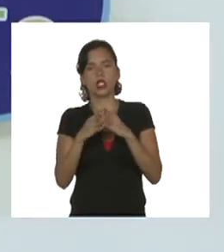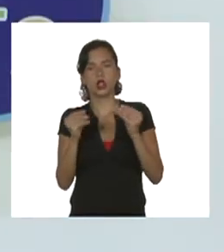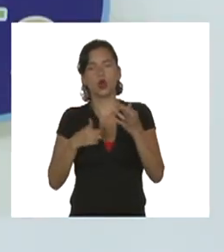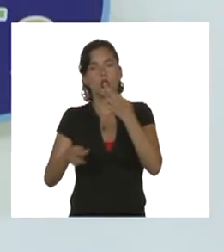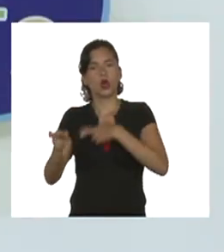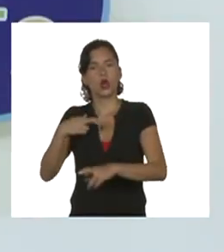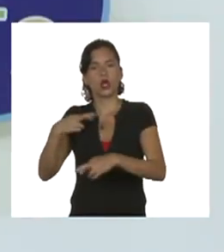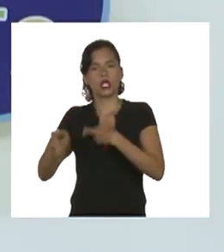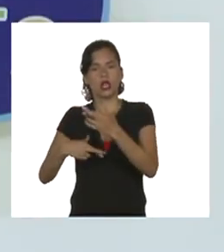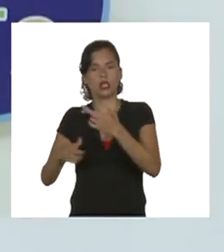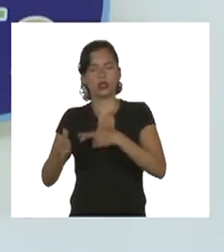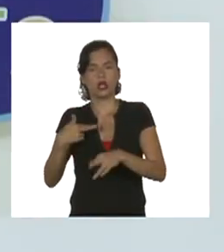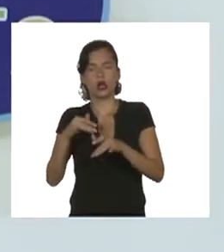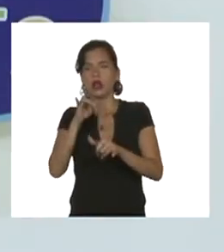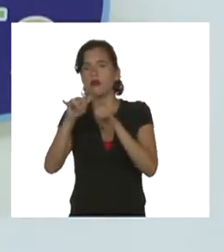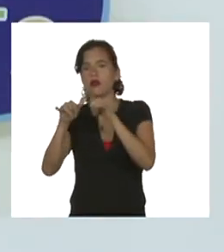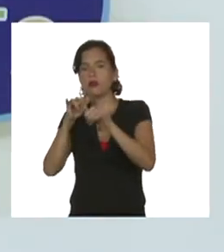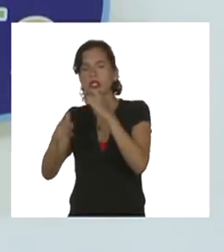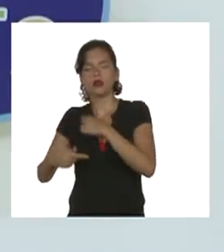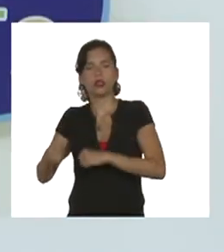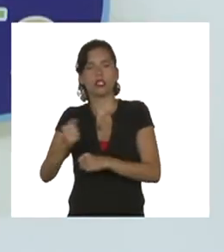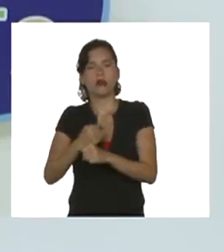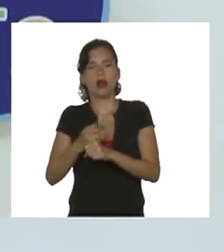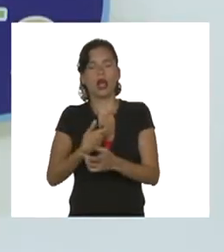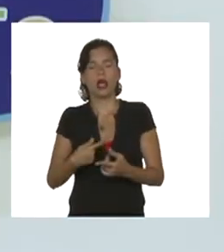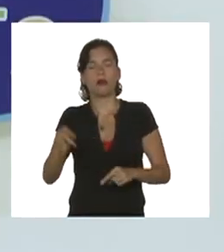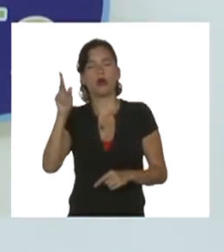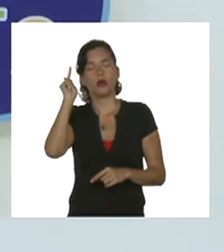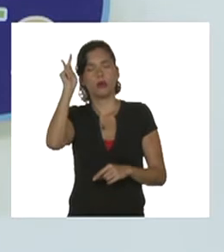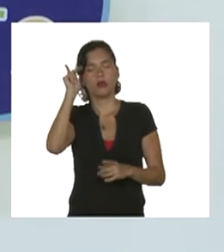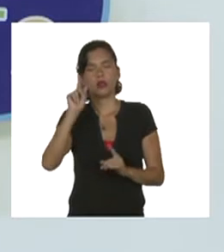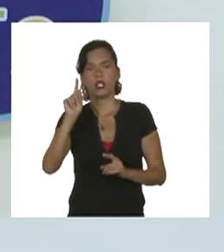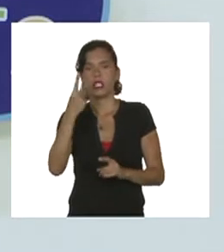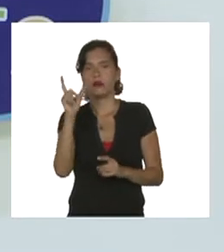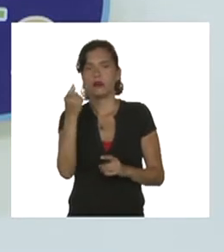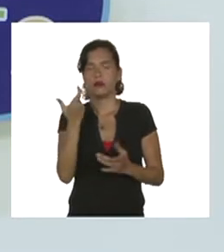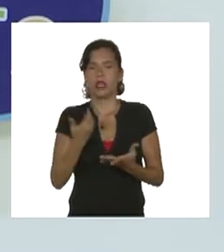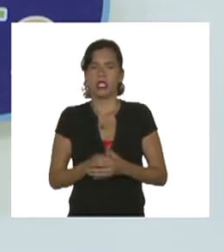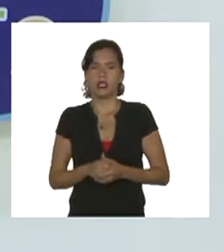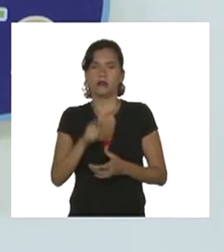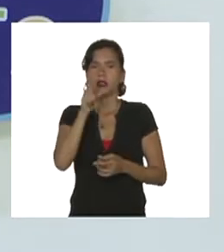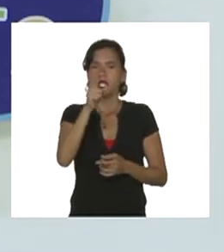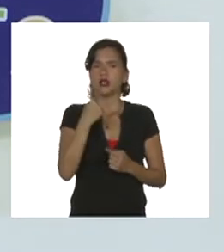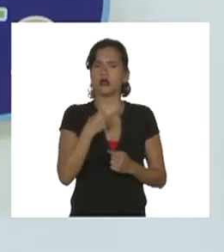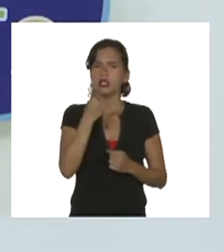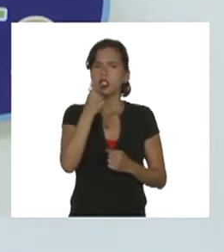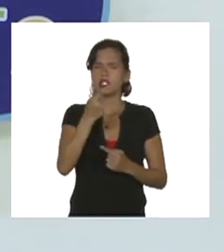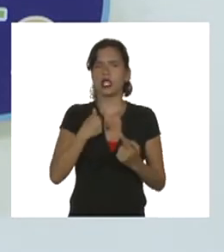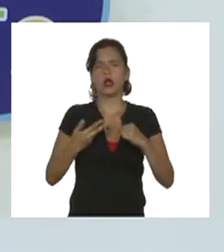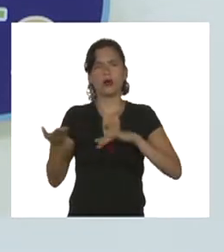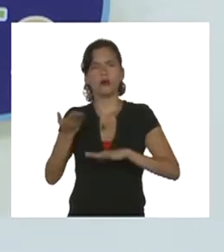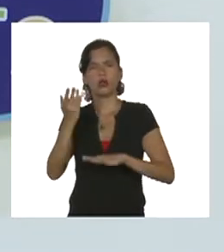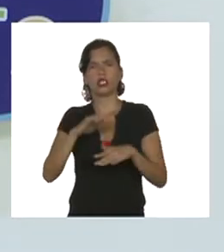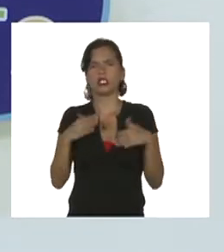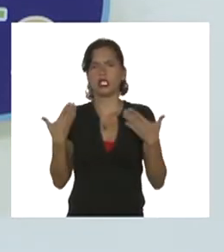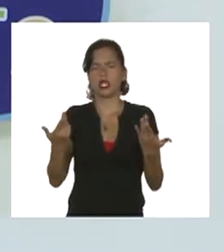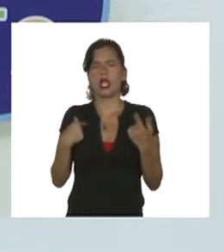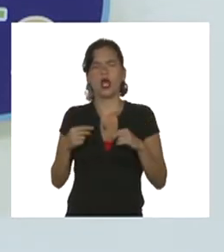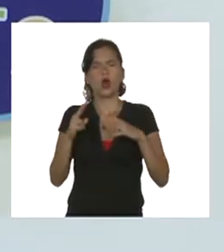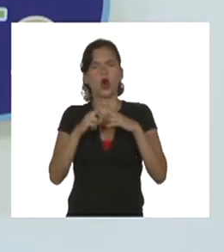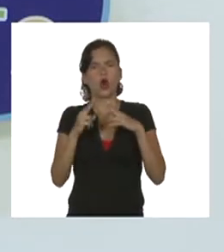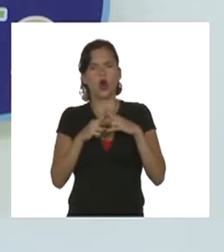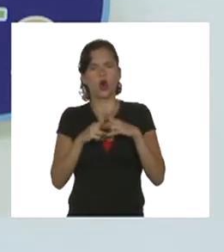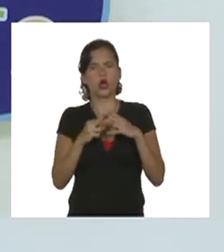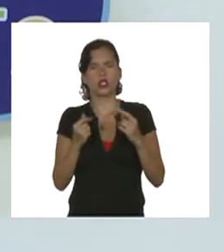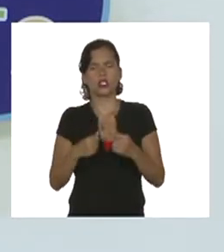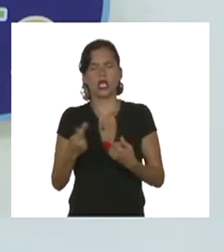refiere al contenido trabajado por los docentes de primaria, ellos mencionan lo importante que es conocer